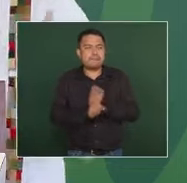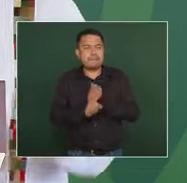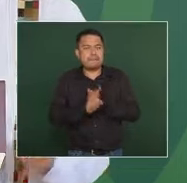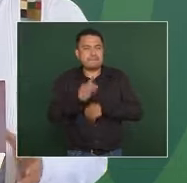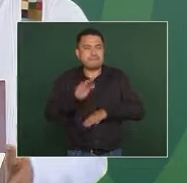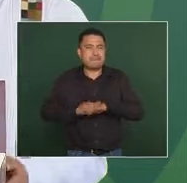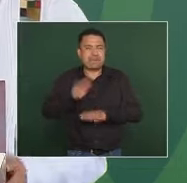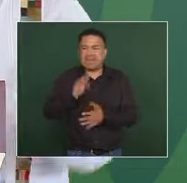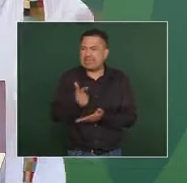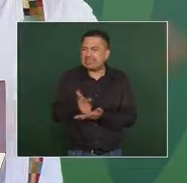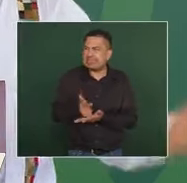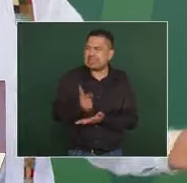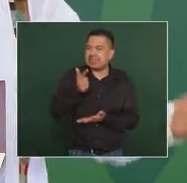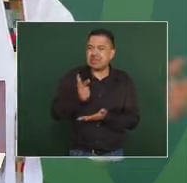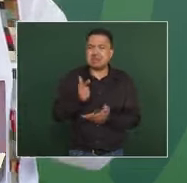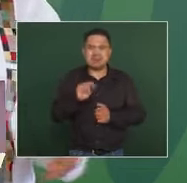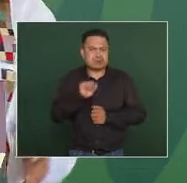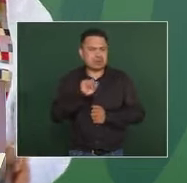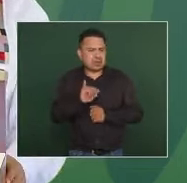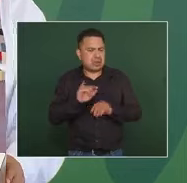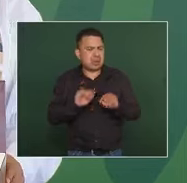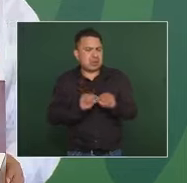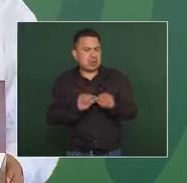grave? Claro que había.